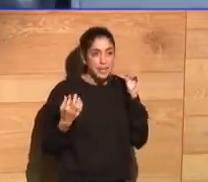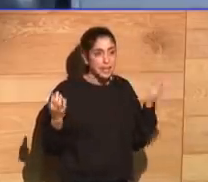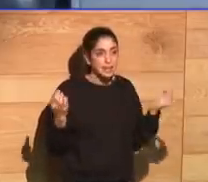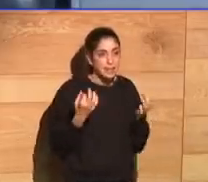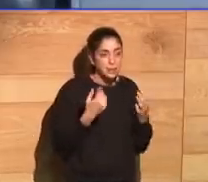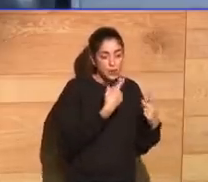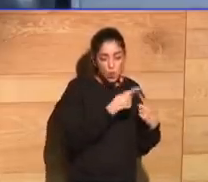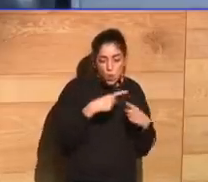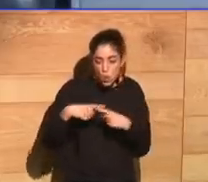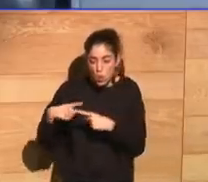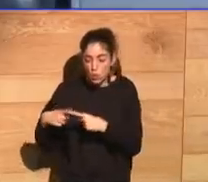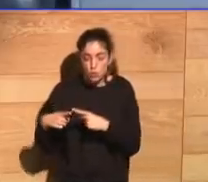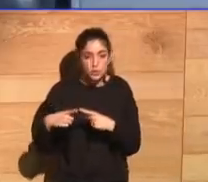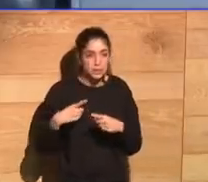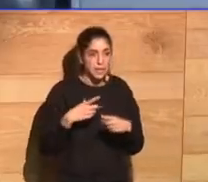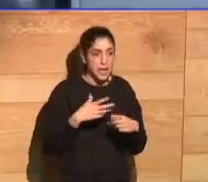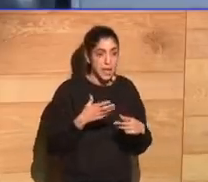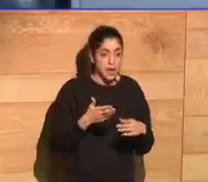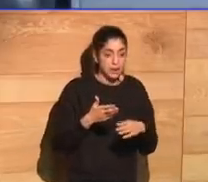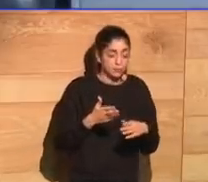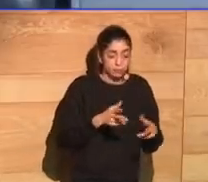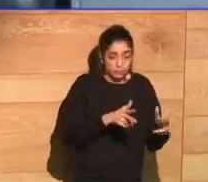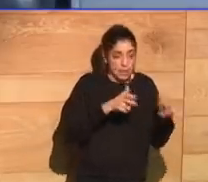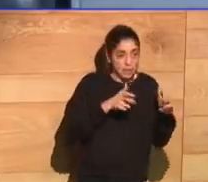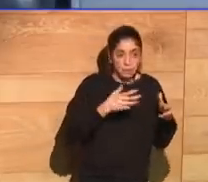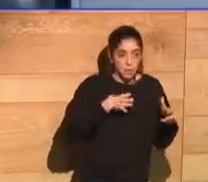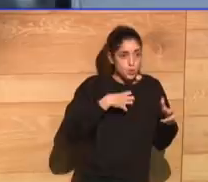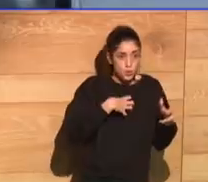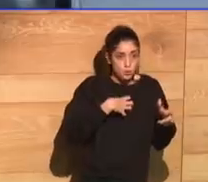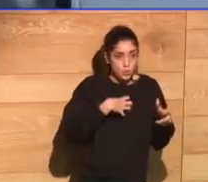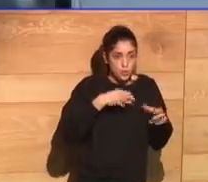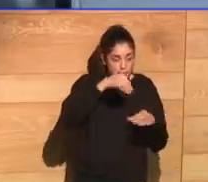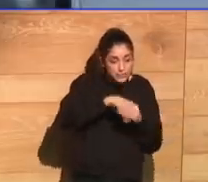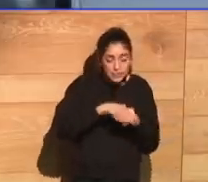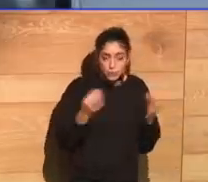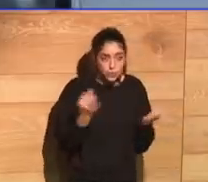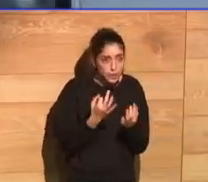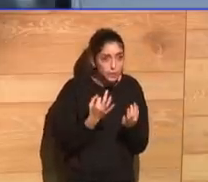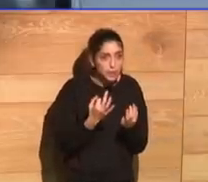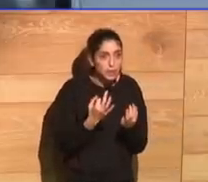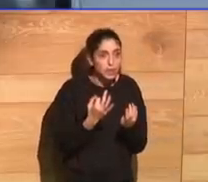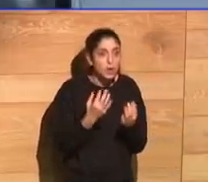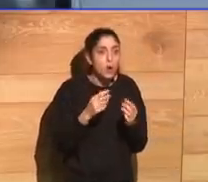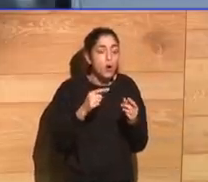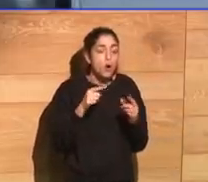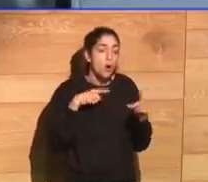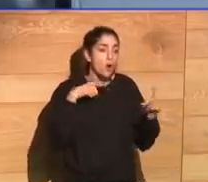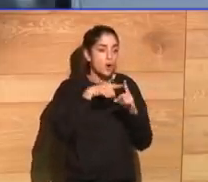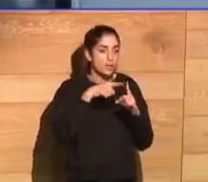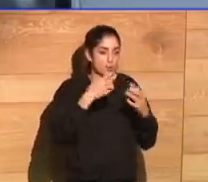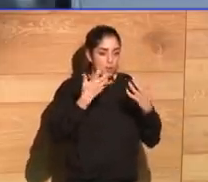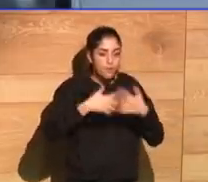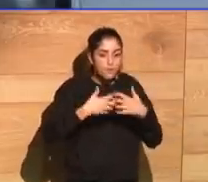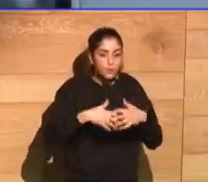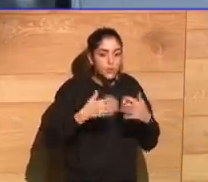claro, imposibles de anticipar, imposibles de recrear, porque incluso cuando se trata de prever qué es lo que va a funcionar en